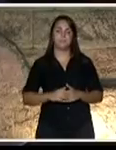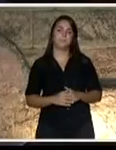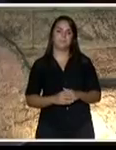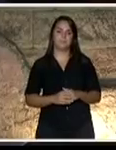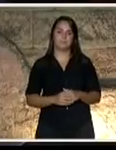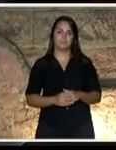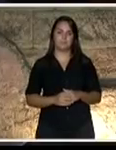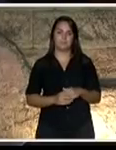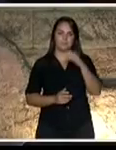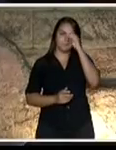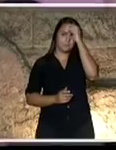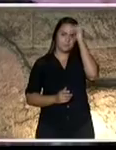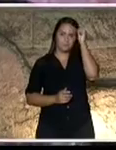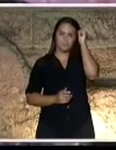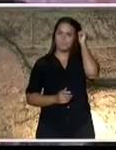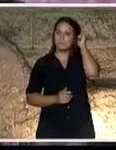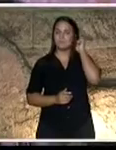Estás por ahí.